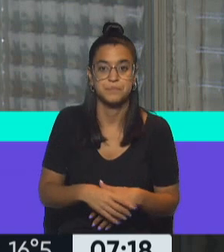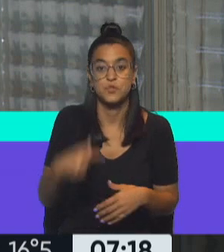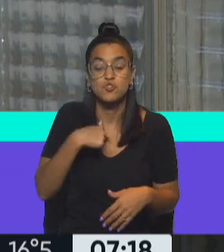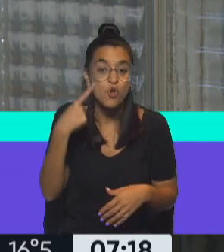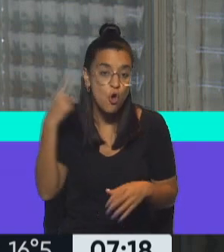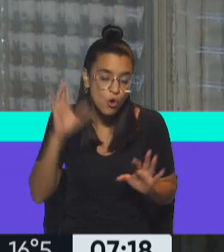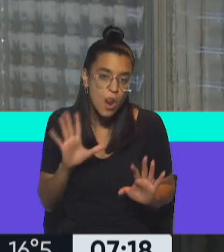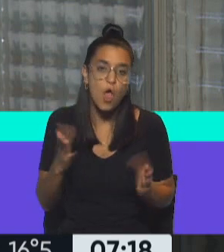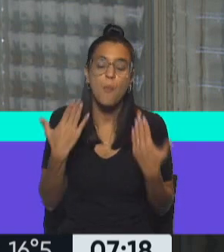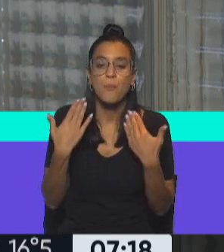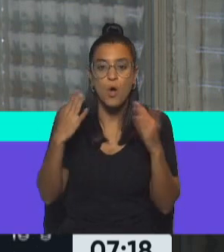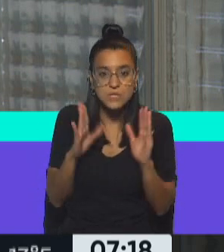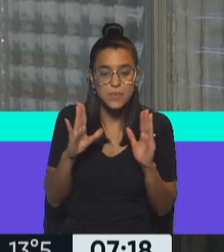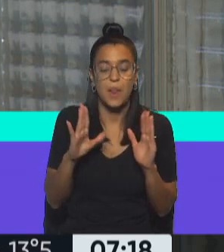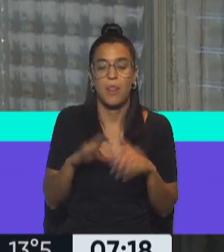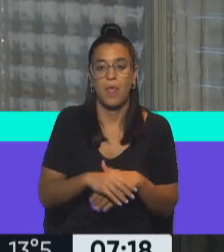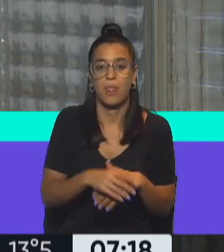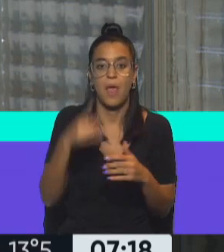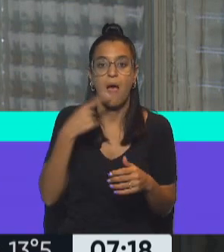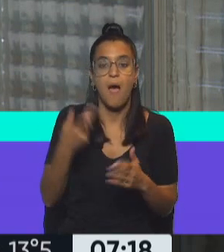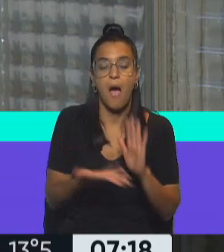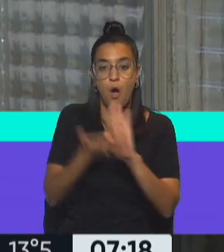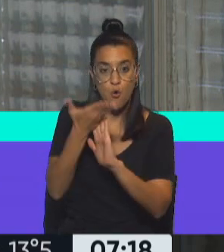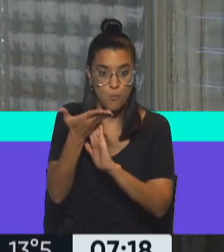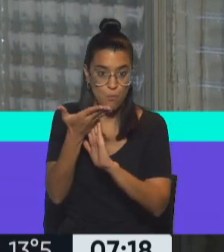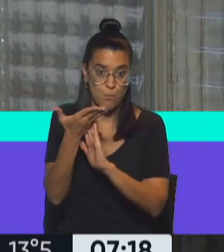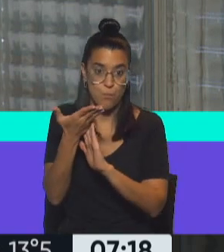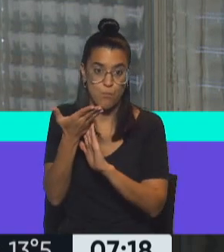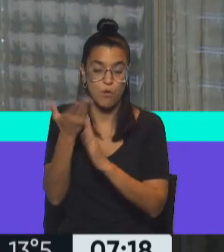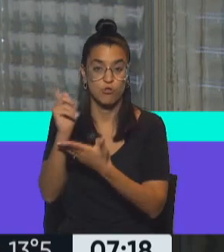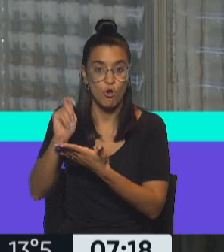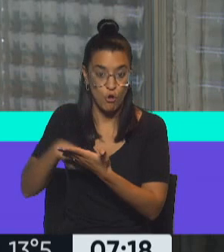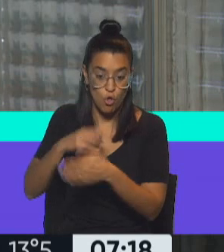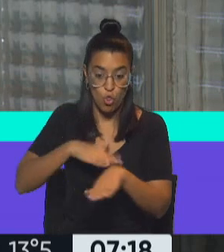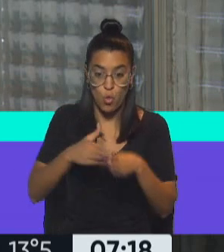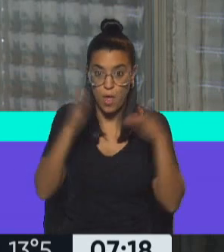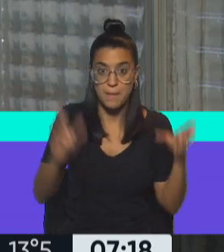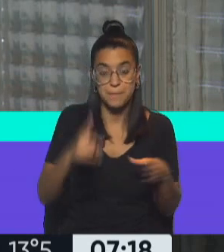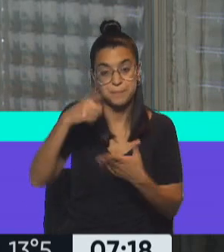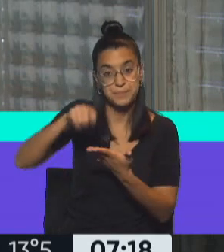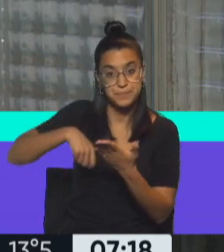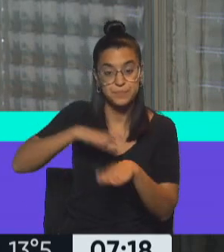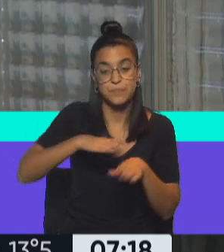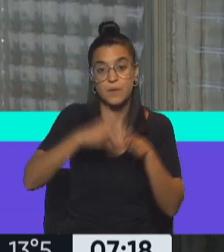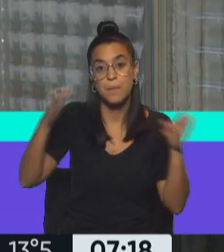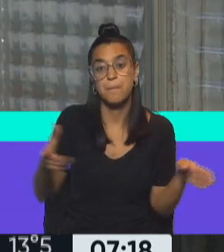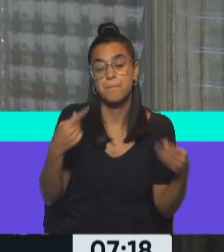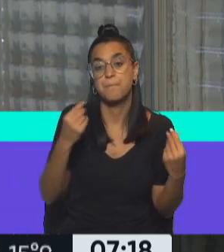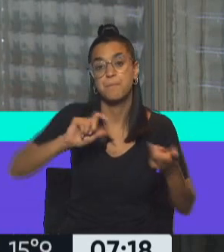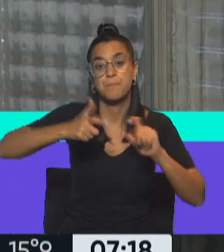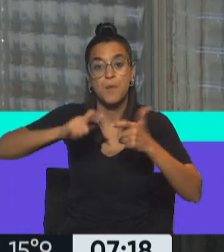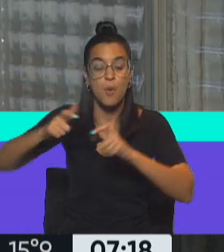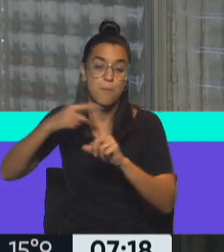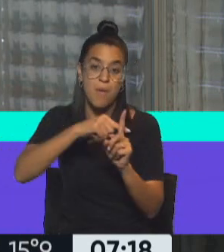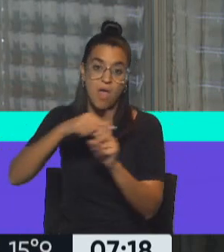yo, la posibilidad de que los aumentos de los contratos durante el periodo del contrato, en vez de hacerlo por un promedio de inflación